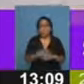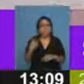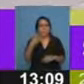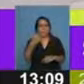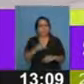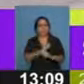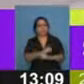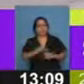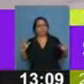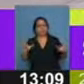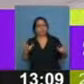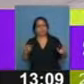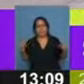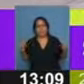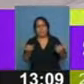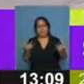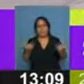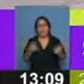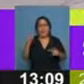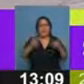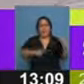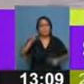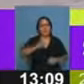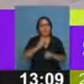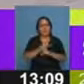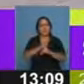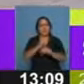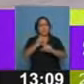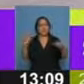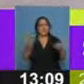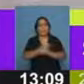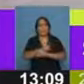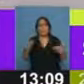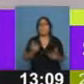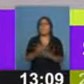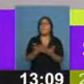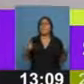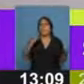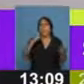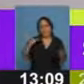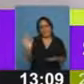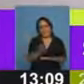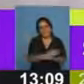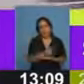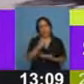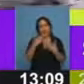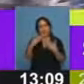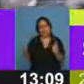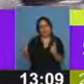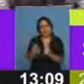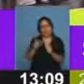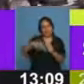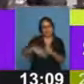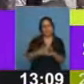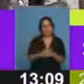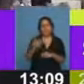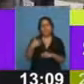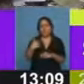Sorprendidos, como siempre, ¿no? La gente no nos deja de sorprender. Muy buenos días a todos, gracias por venir a acompañarnos en este reciclatón. La verdad que llegamos a